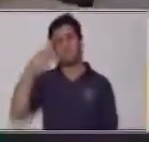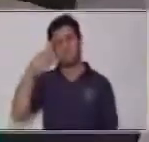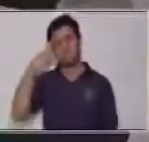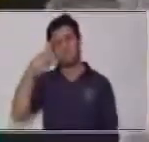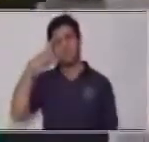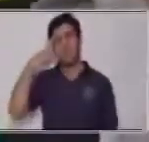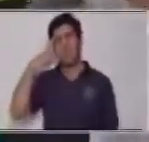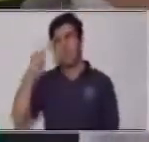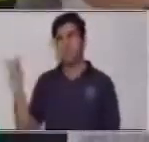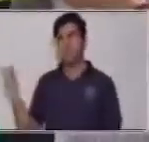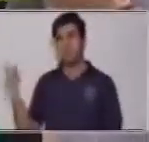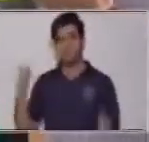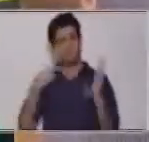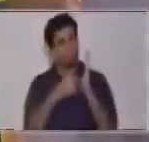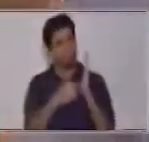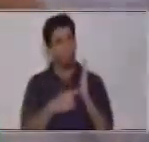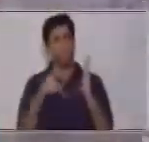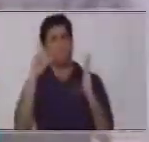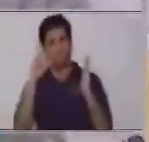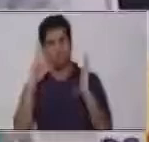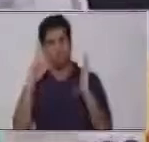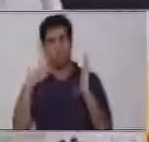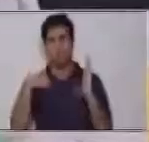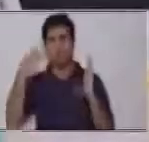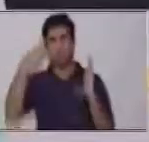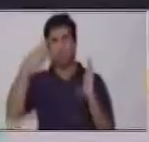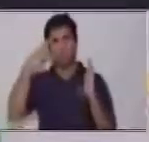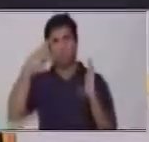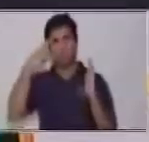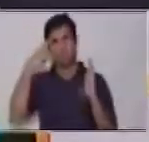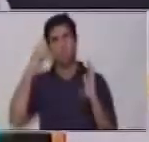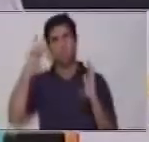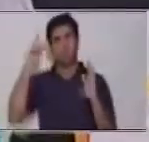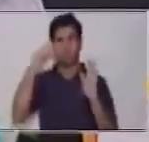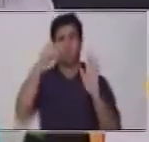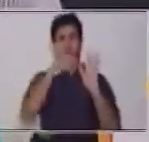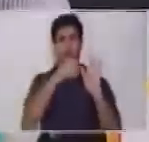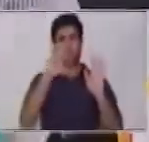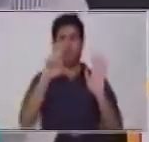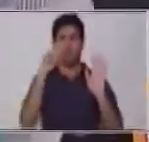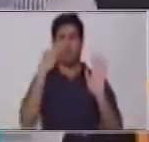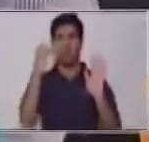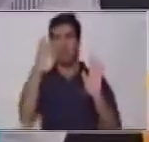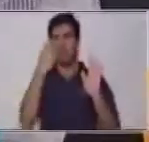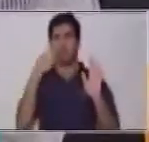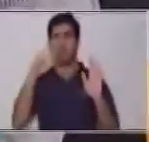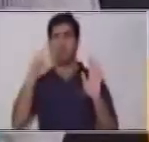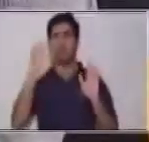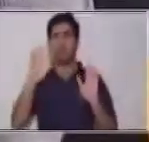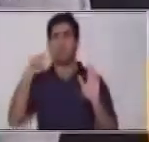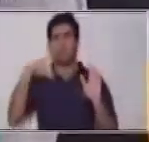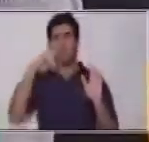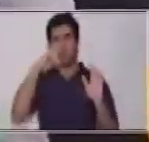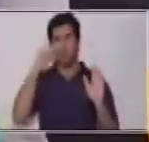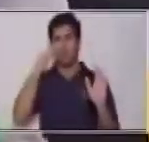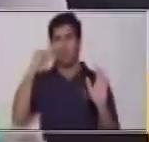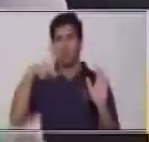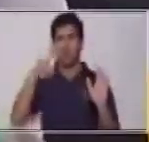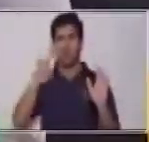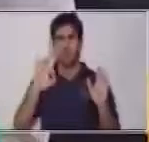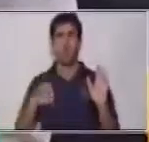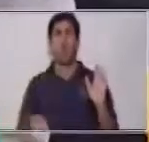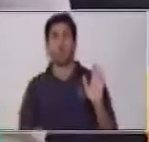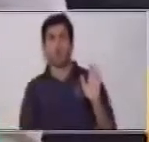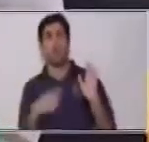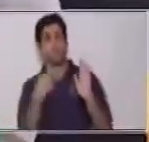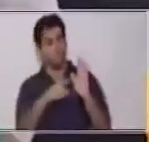Esta es una imagen. ¿Podrá ser un texto discontinuo? Pero, ¿qué tipo de